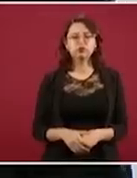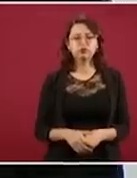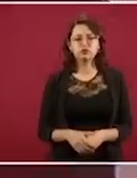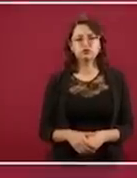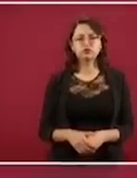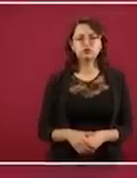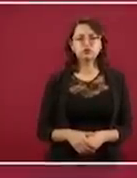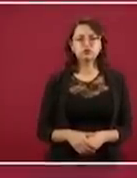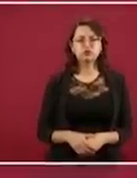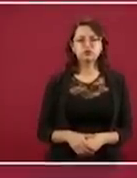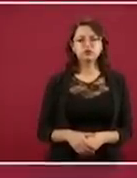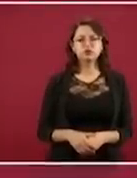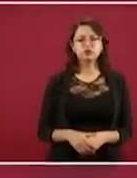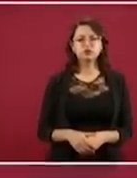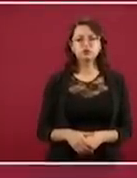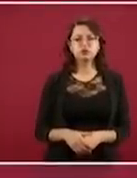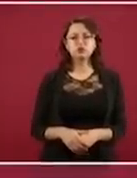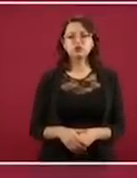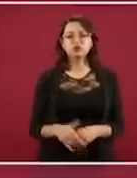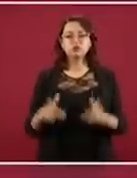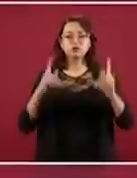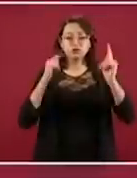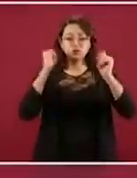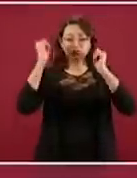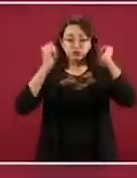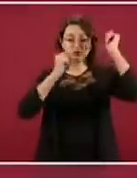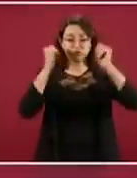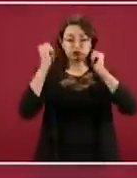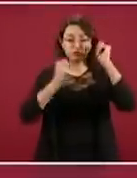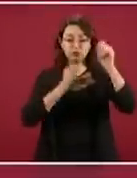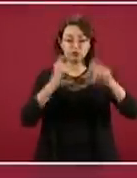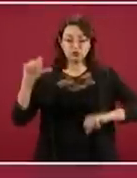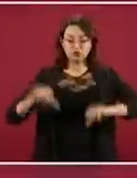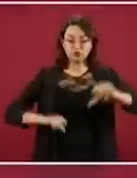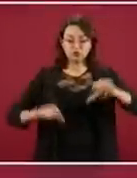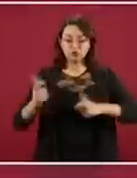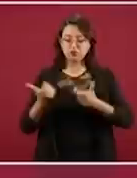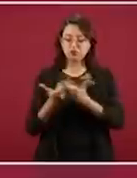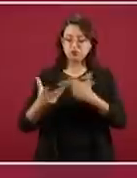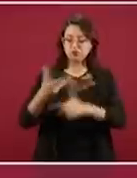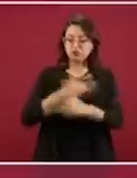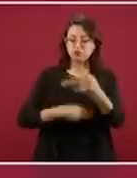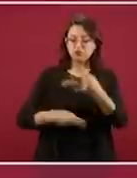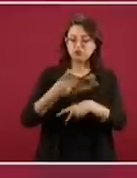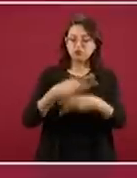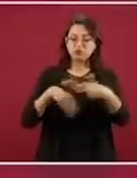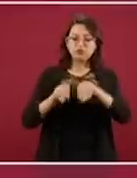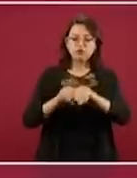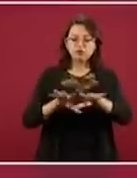que produce riqueza y distribuye, genera